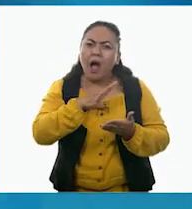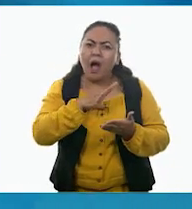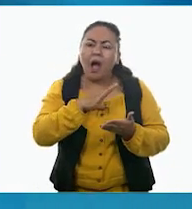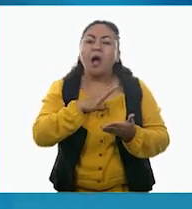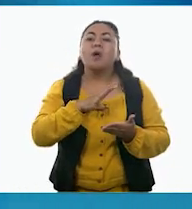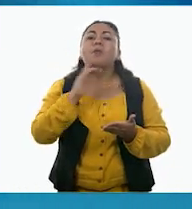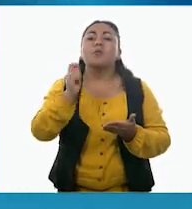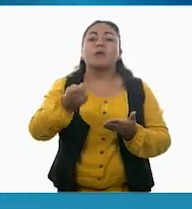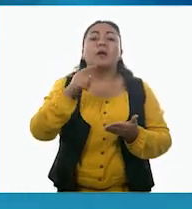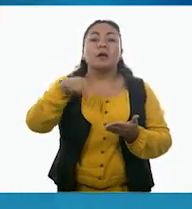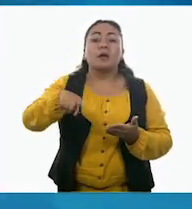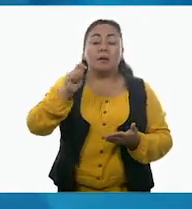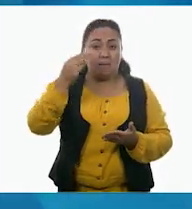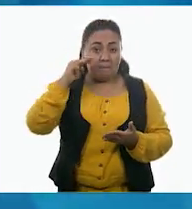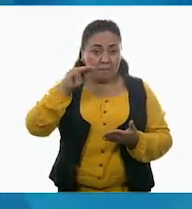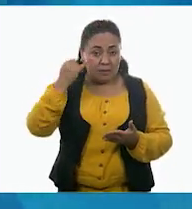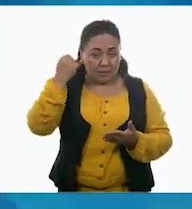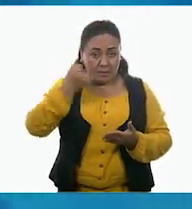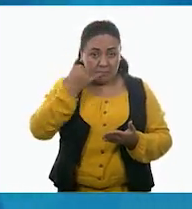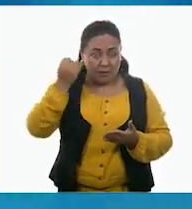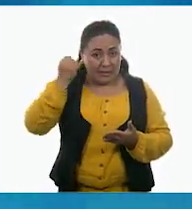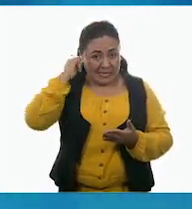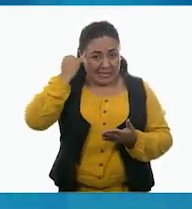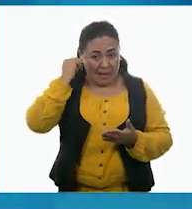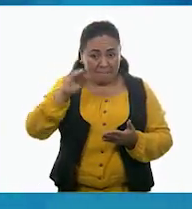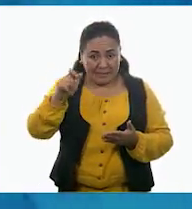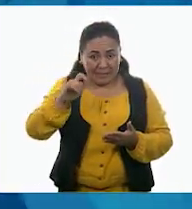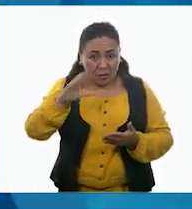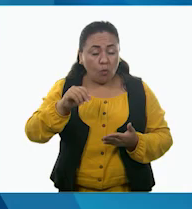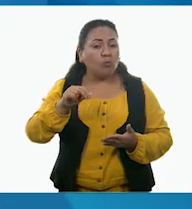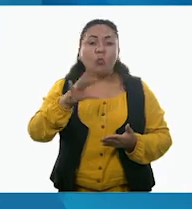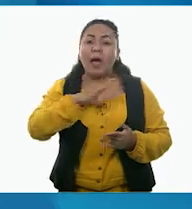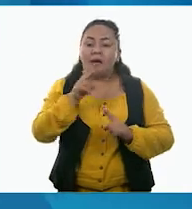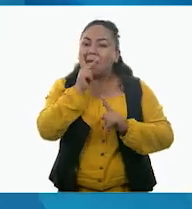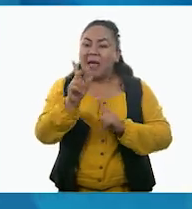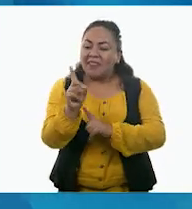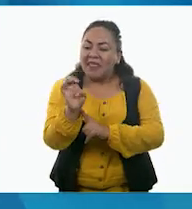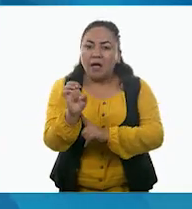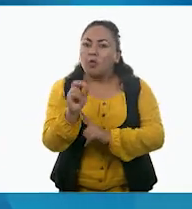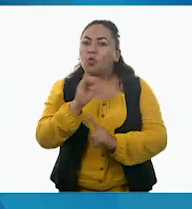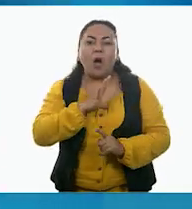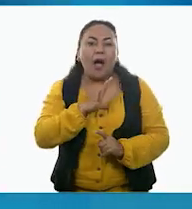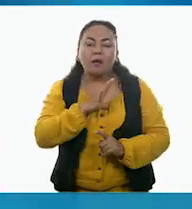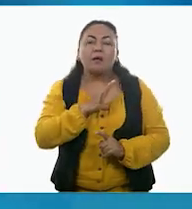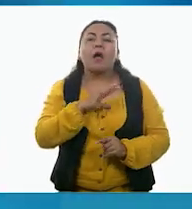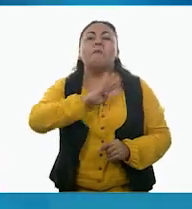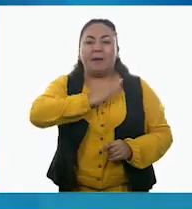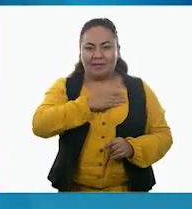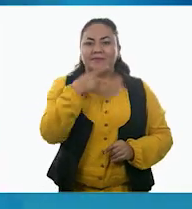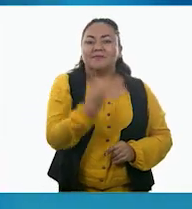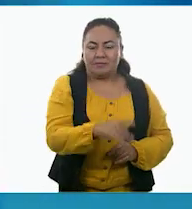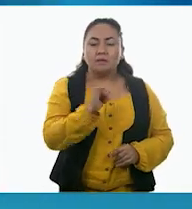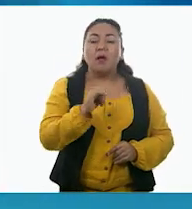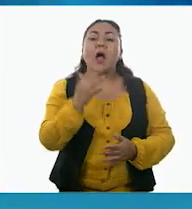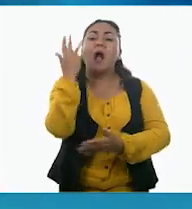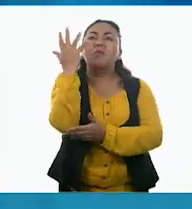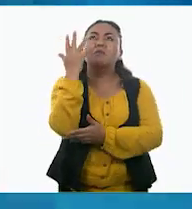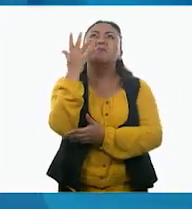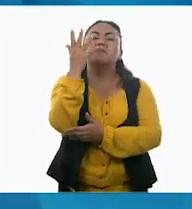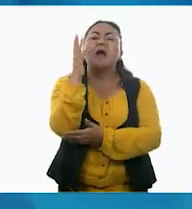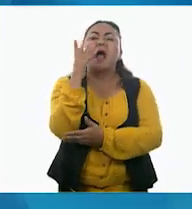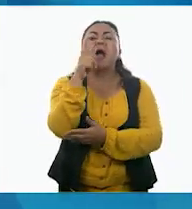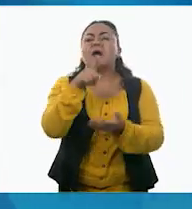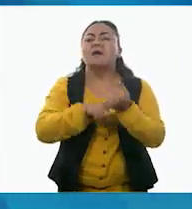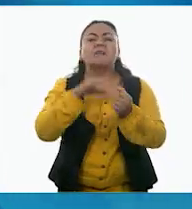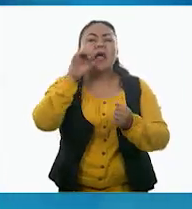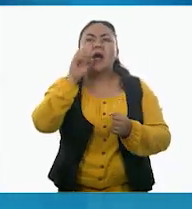en el mixteco ese D no existe, porque no existe la dependencia. Creemos que el árbol es naranja y la naranja va a ser